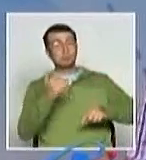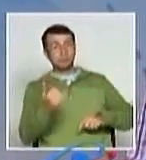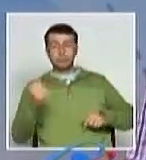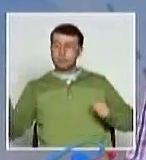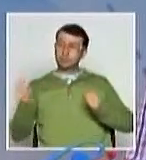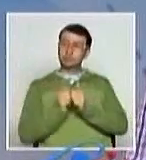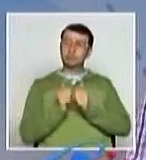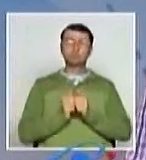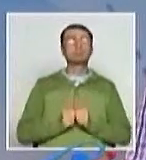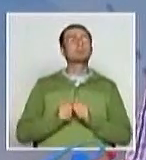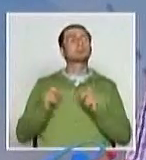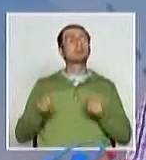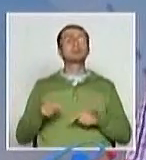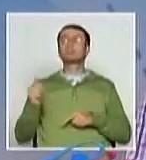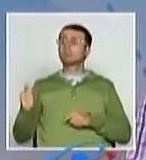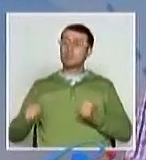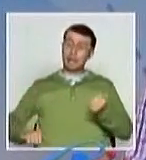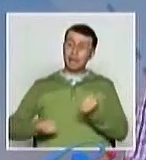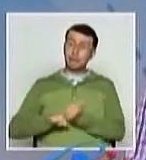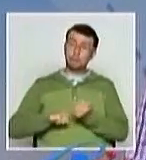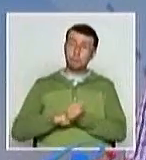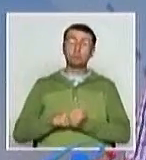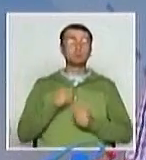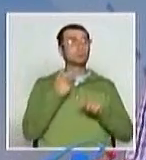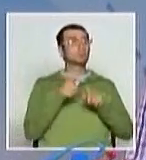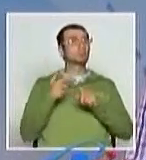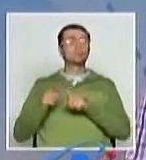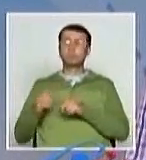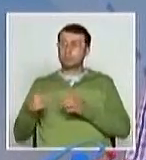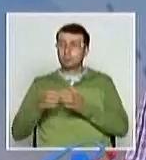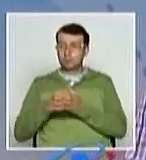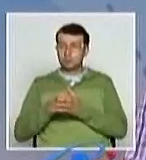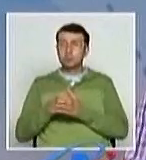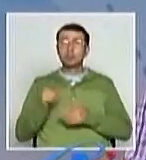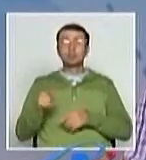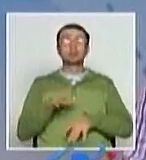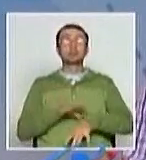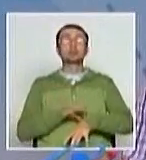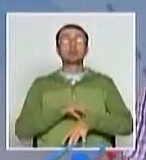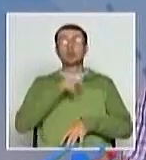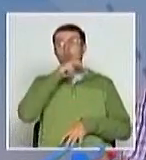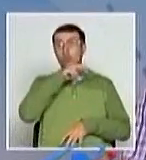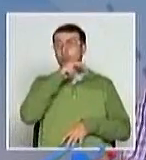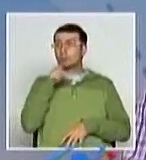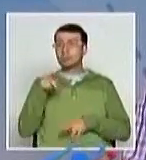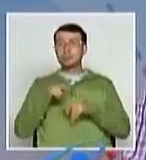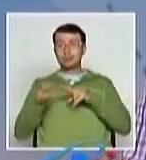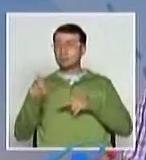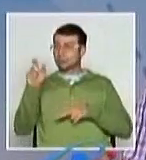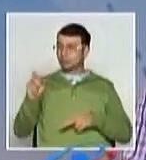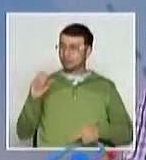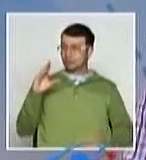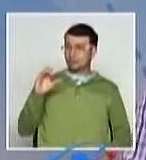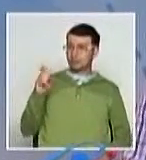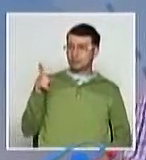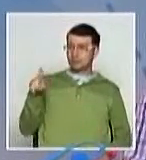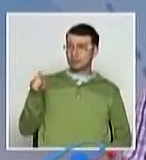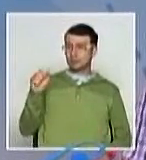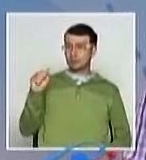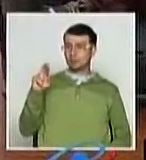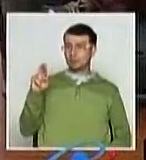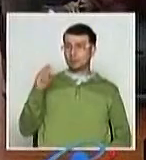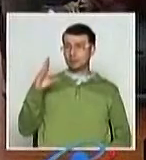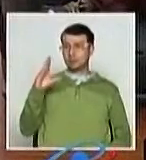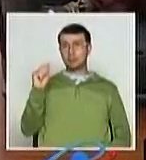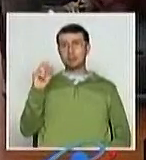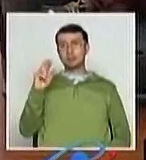y también hace parte del apoyo que nos brindan en la clínica Doctor Rojas en manizales Al Dr César Cárdenas Correa Muchas gracias